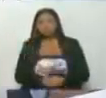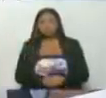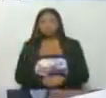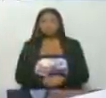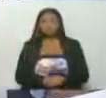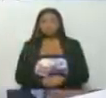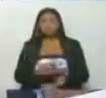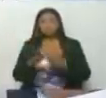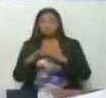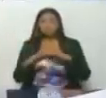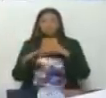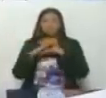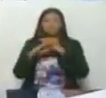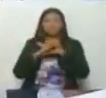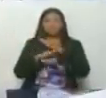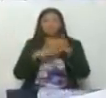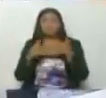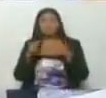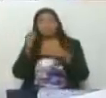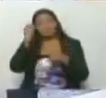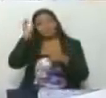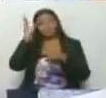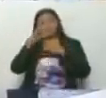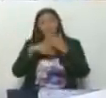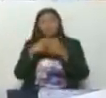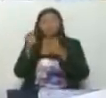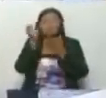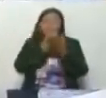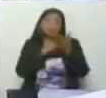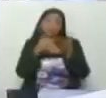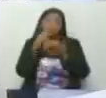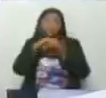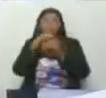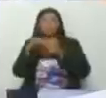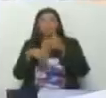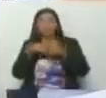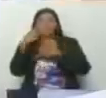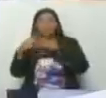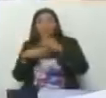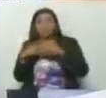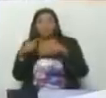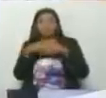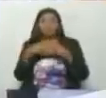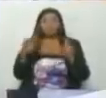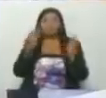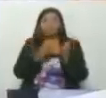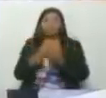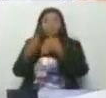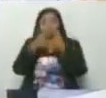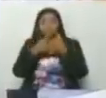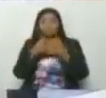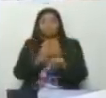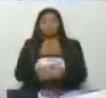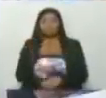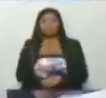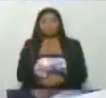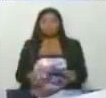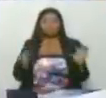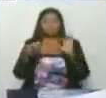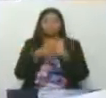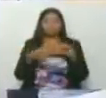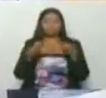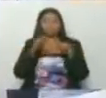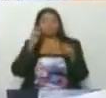canción es su mayor capacidad para diseñar y aplicar política económica en sintonía con la